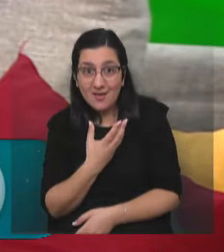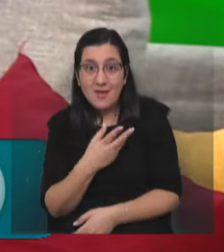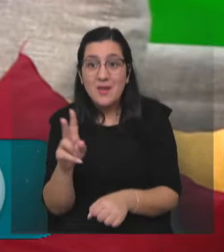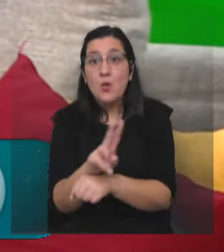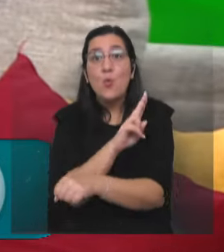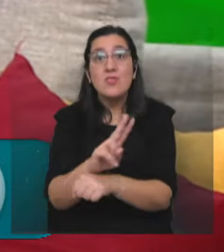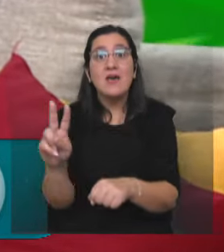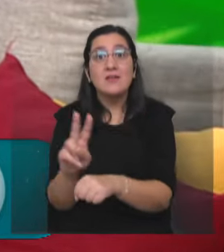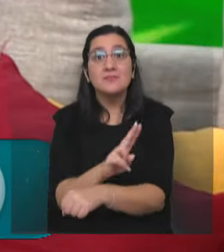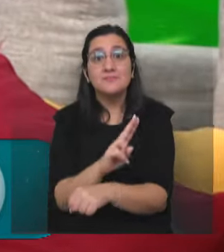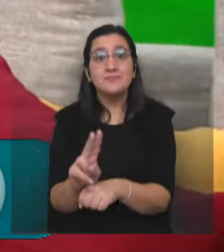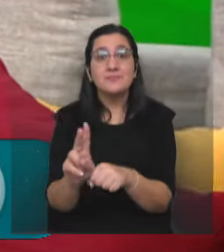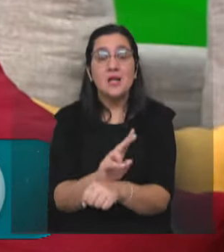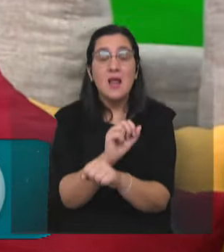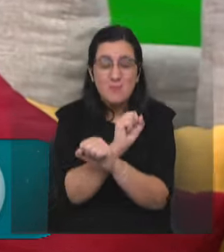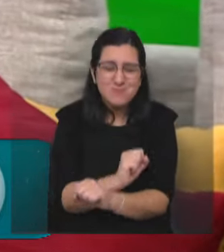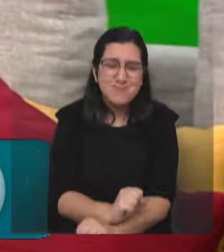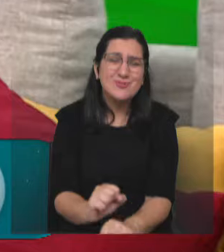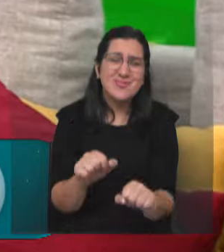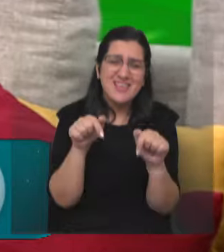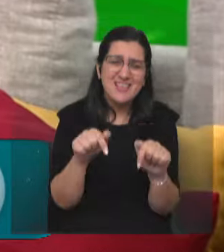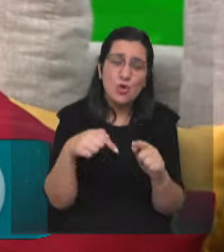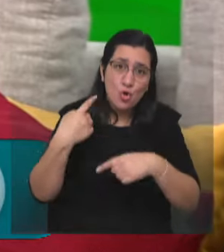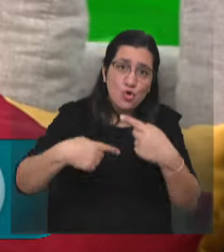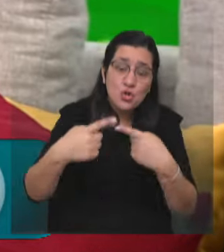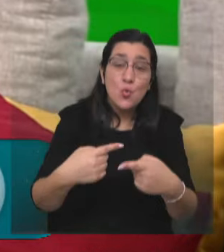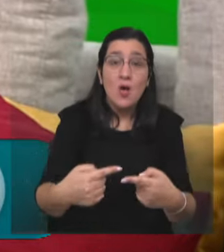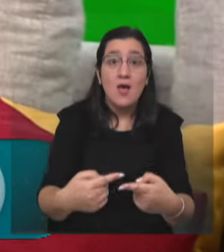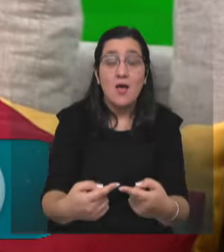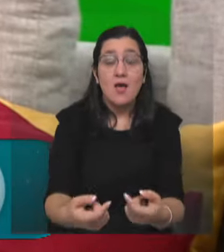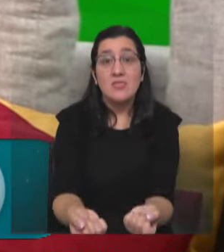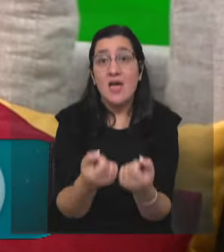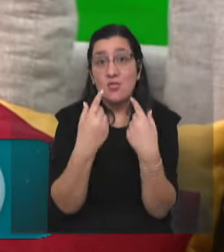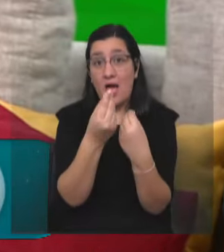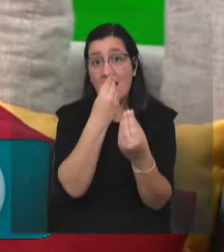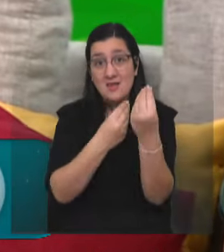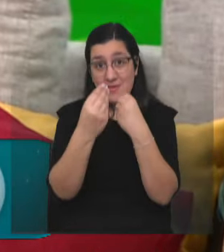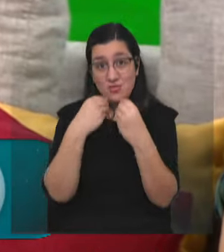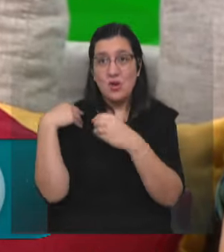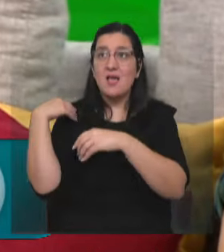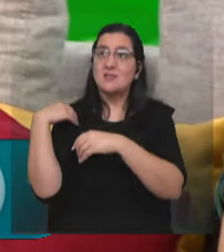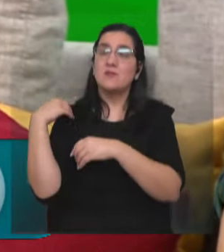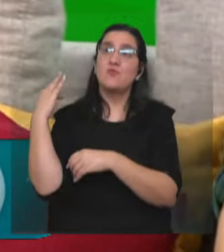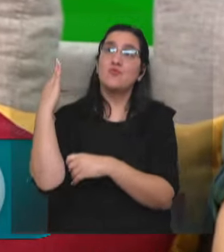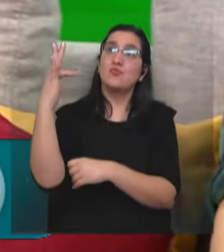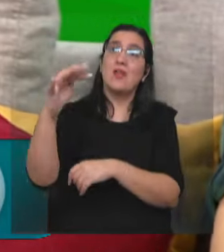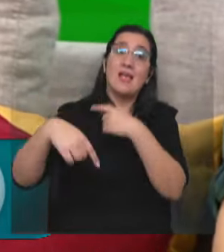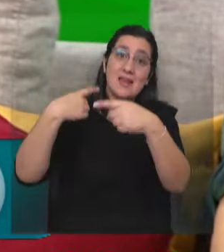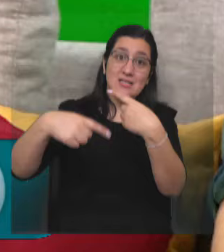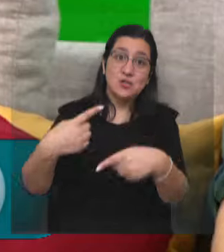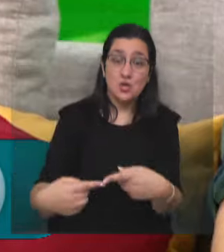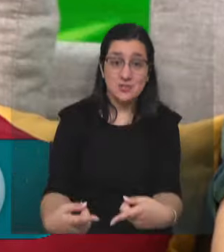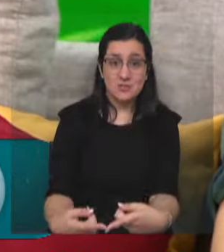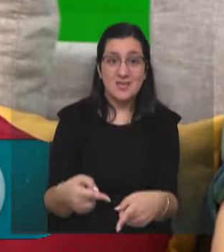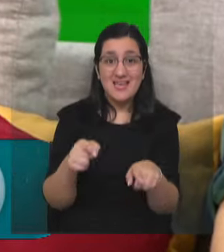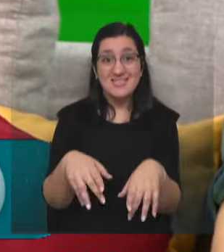cuidar la posibilidad de que esto nos siga alimentando otra generación tras otra de una forma saludable,